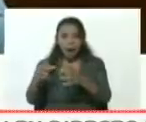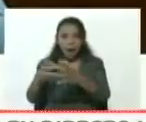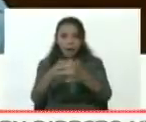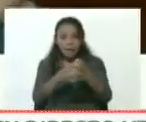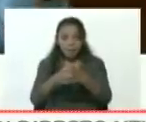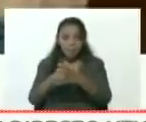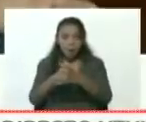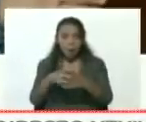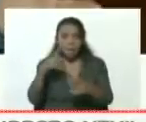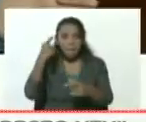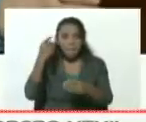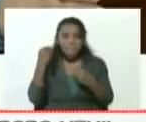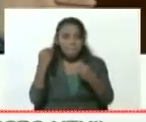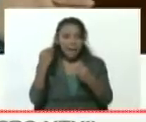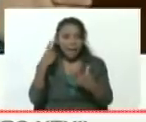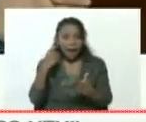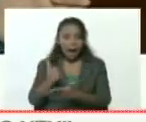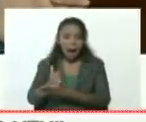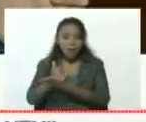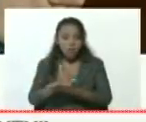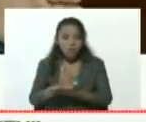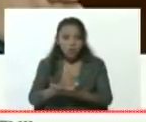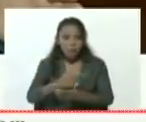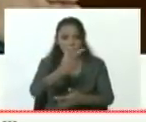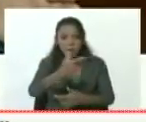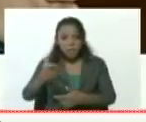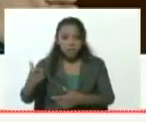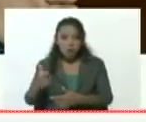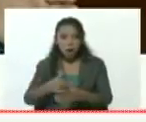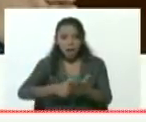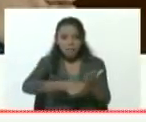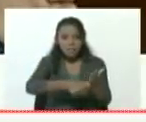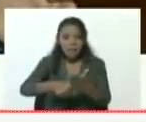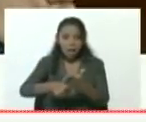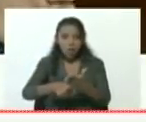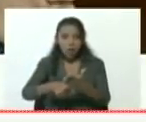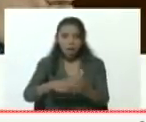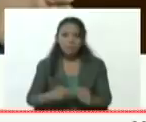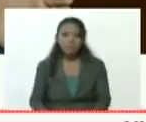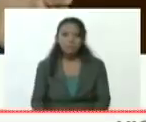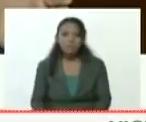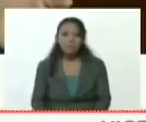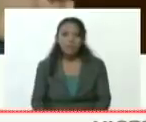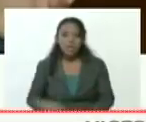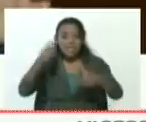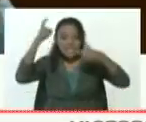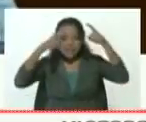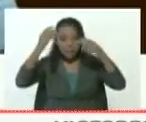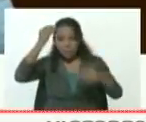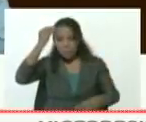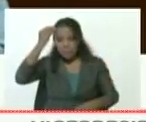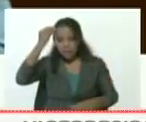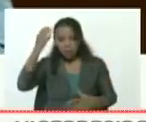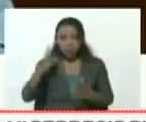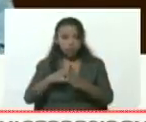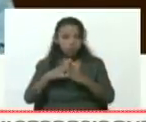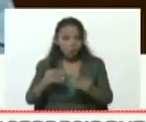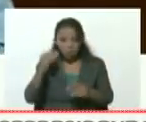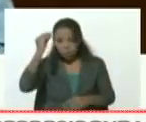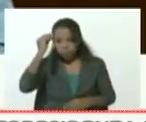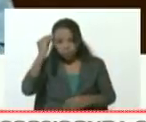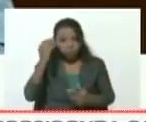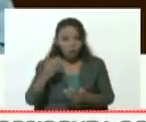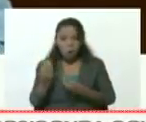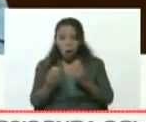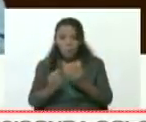gente aprendió a escribir y quería sacar la cédula, pero no tenía dónde sacar la cédula. Y Hugo Chávez pensó en todo. Qué malo Hugo Chávez,